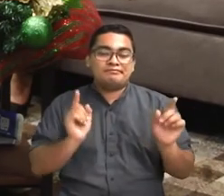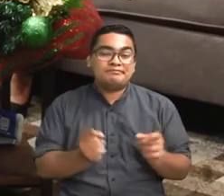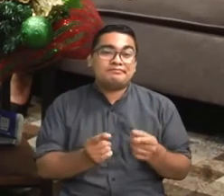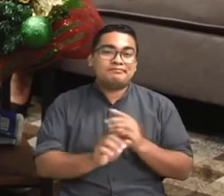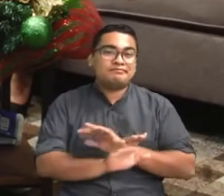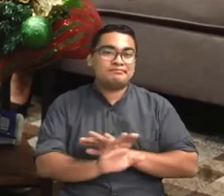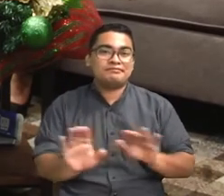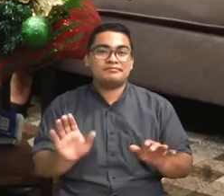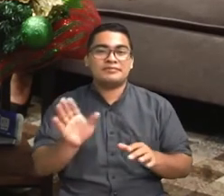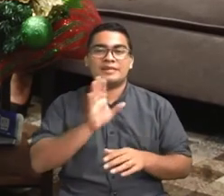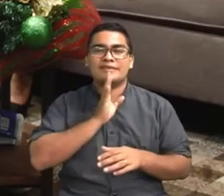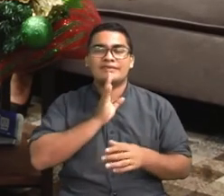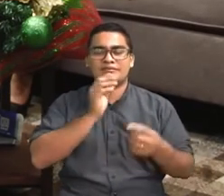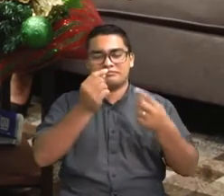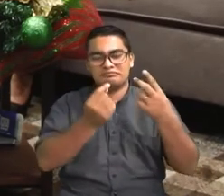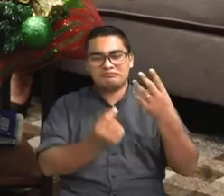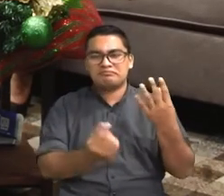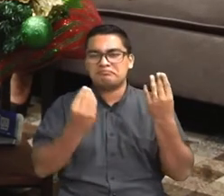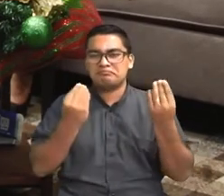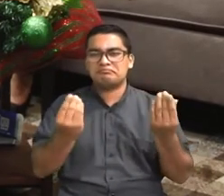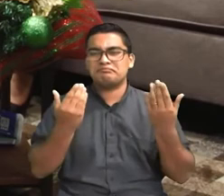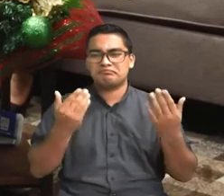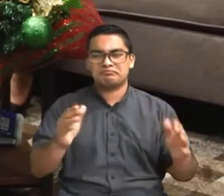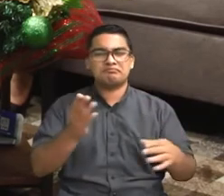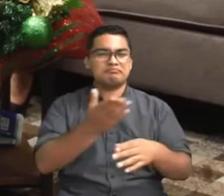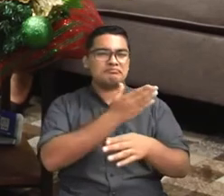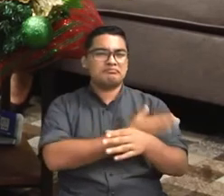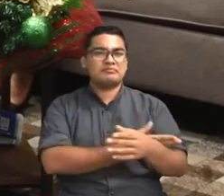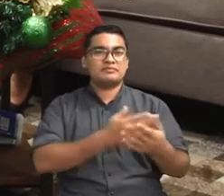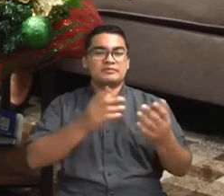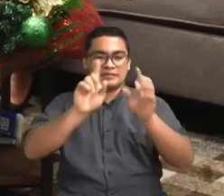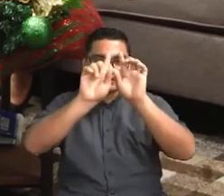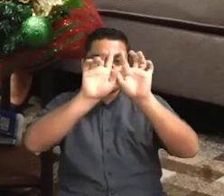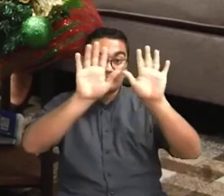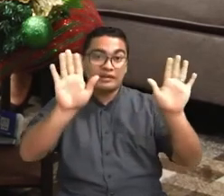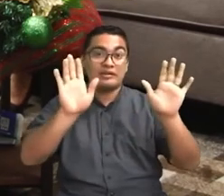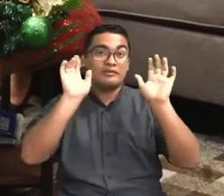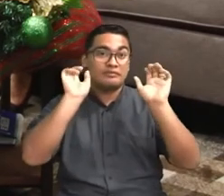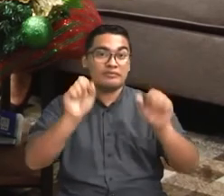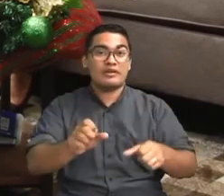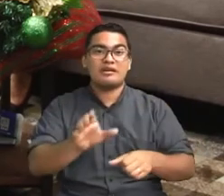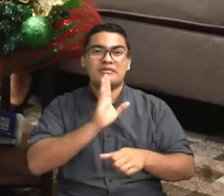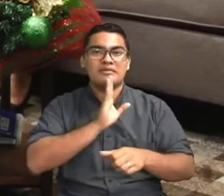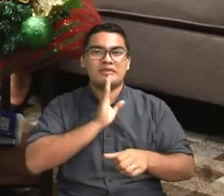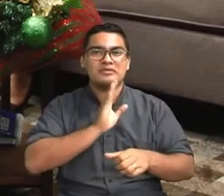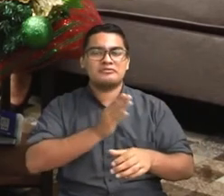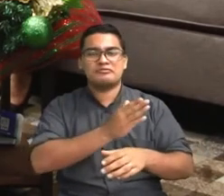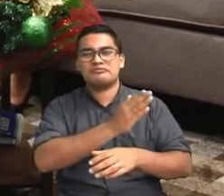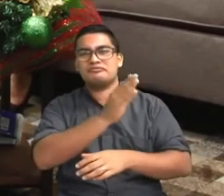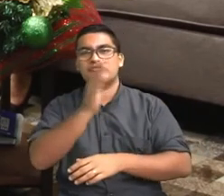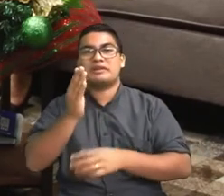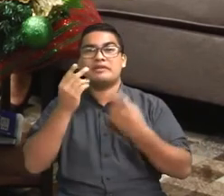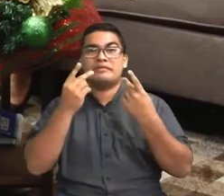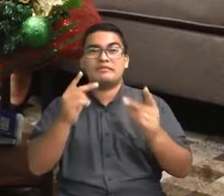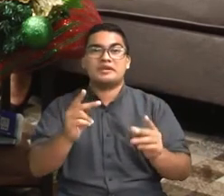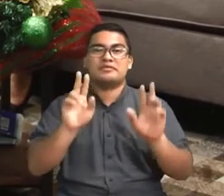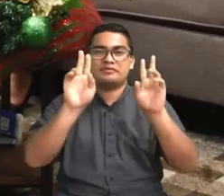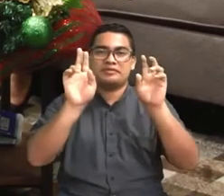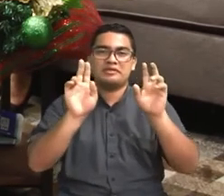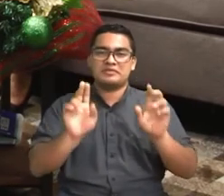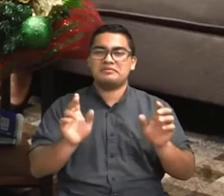Sé que hemos hablado bastante y sin duda alguna me queda claro que podríamos conversar por más tiempo, aunque creo que abordamos